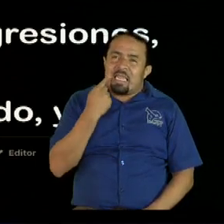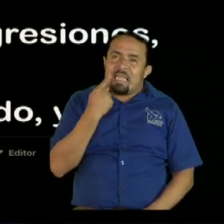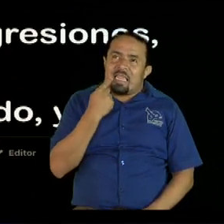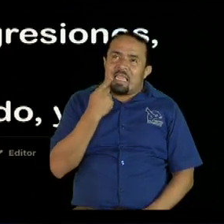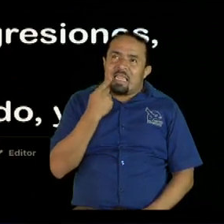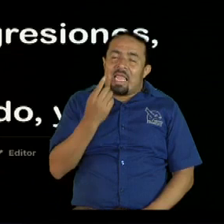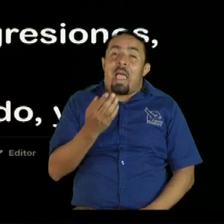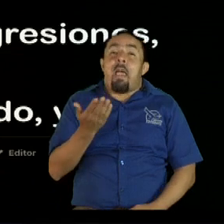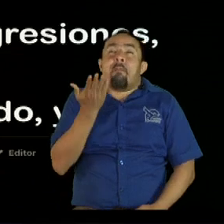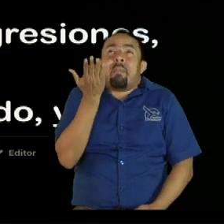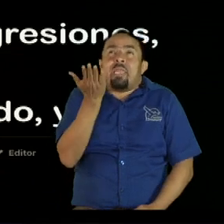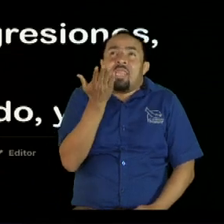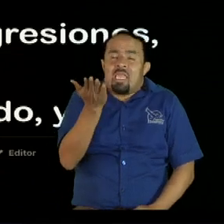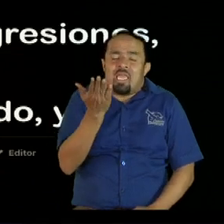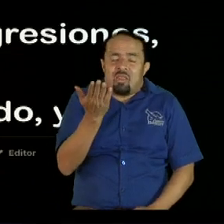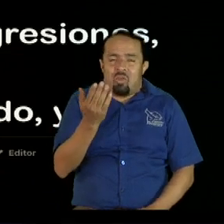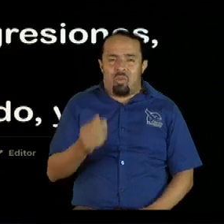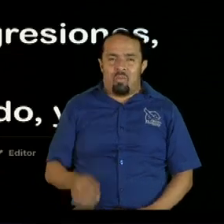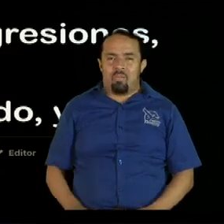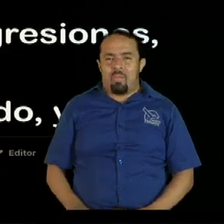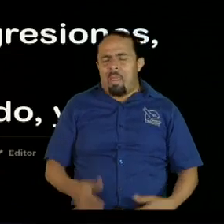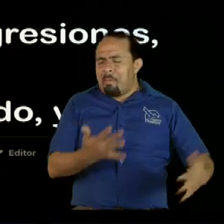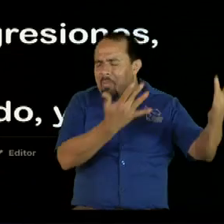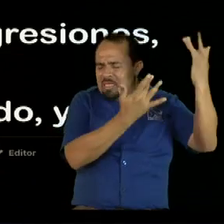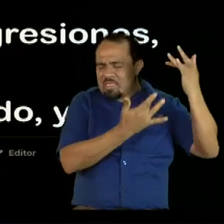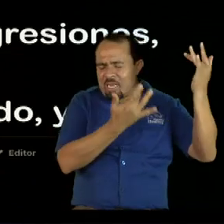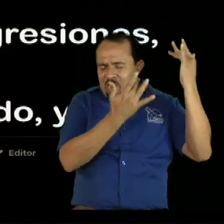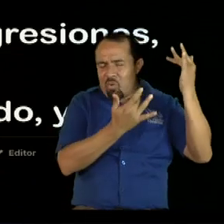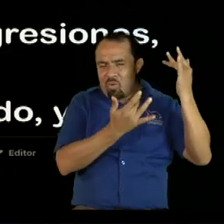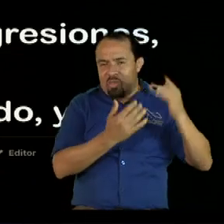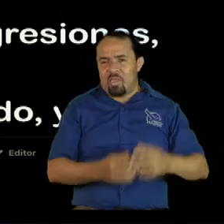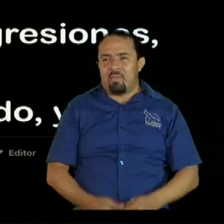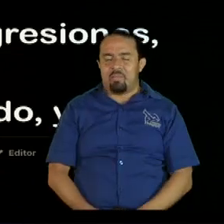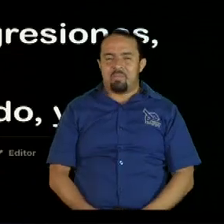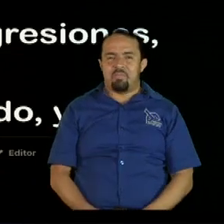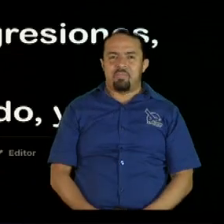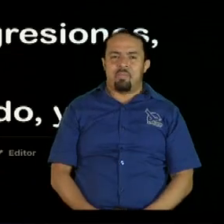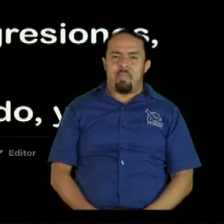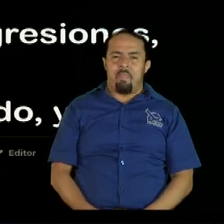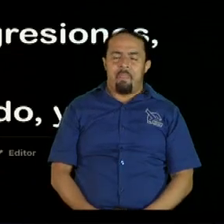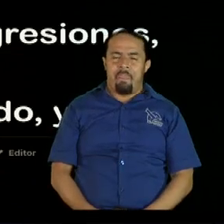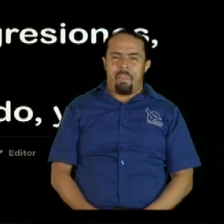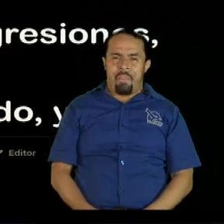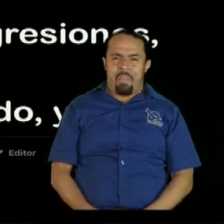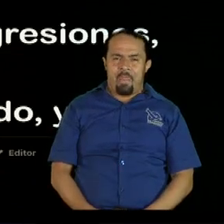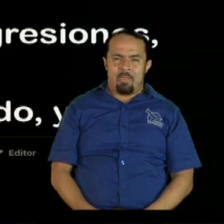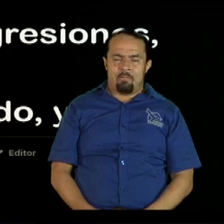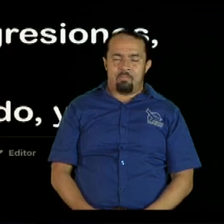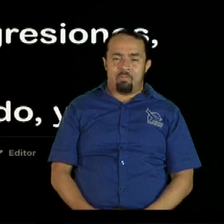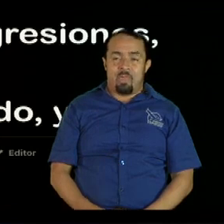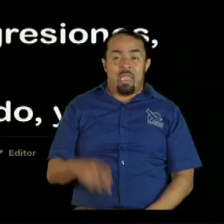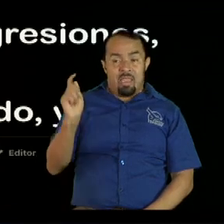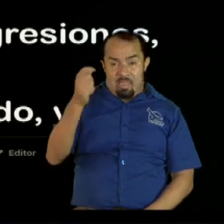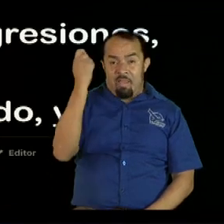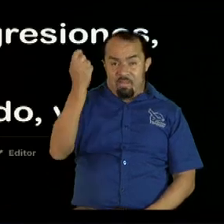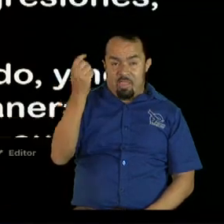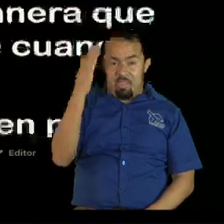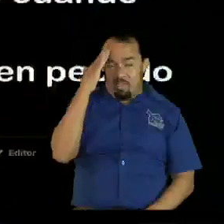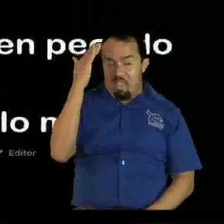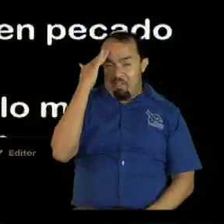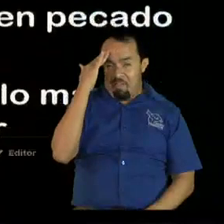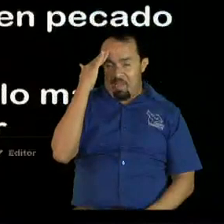compasión, misericordia y piedad. Porque la piedad mata la iniquidad. ¡Wow! El tipo sabía.